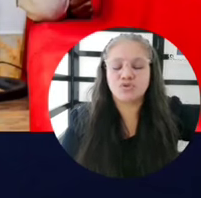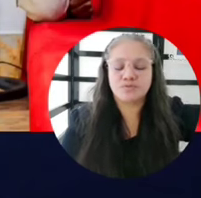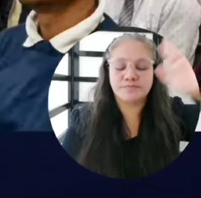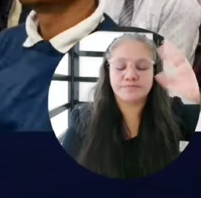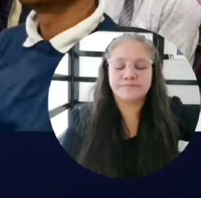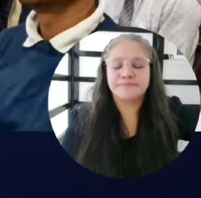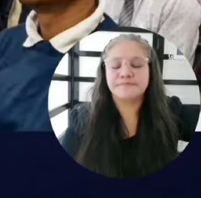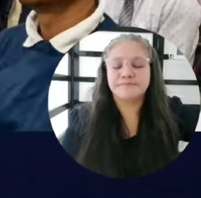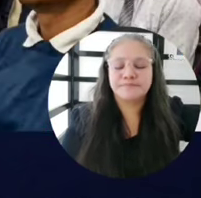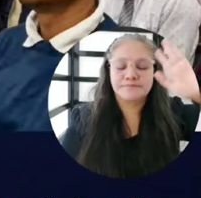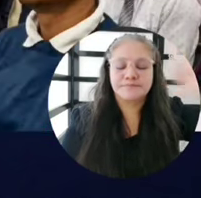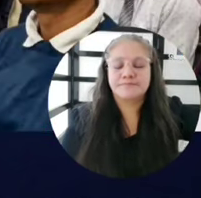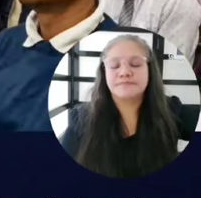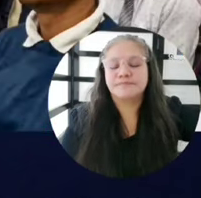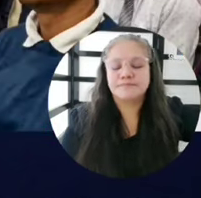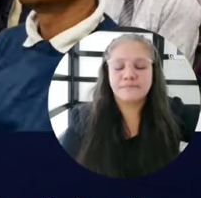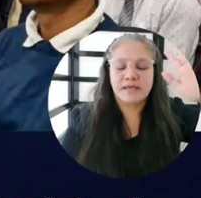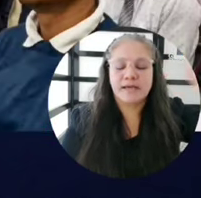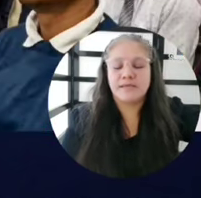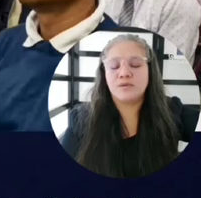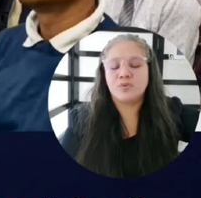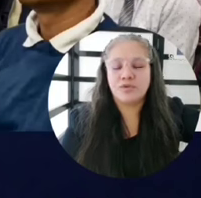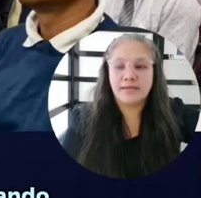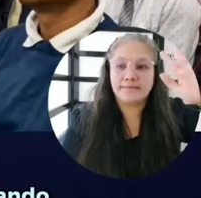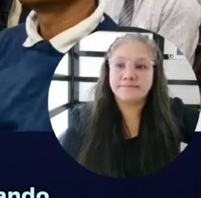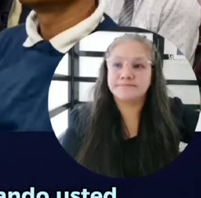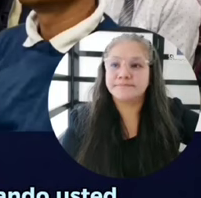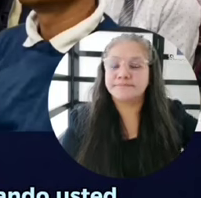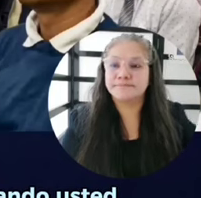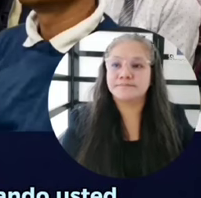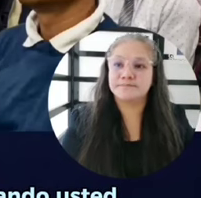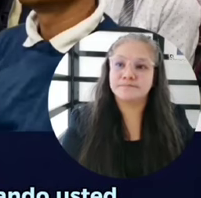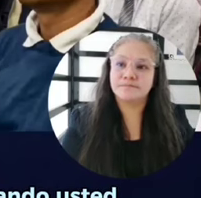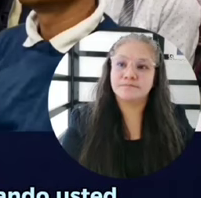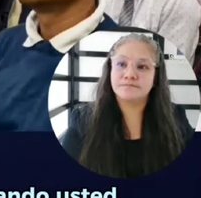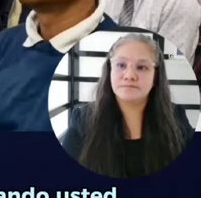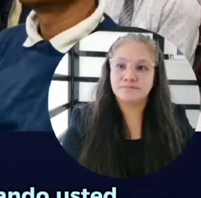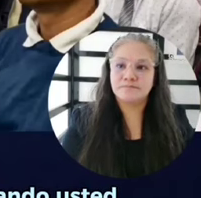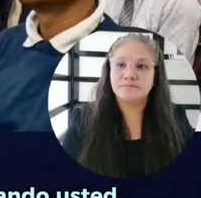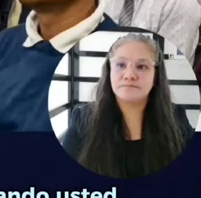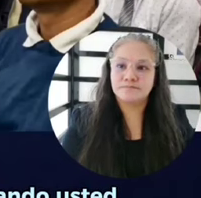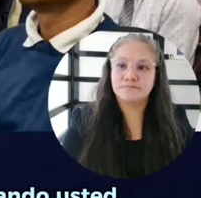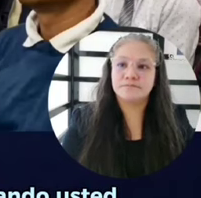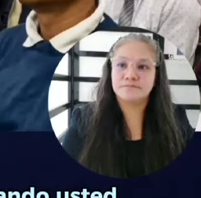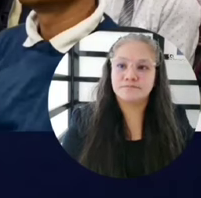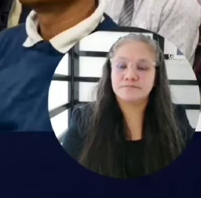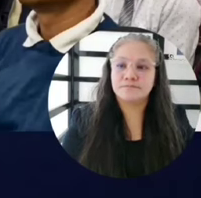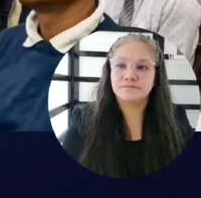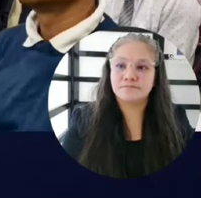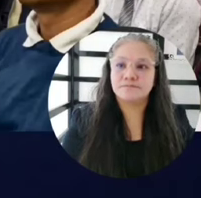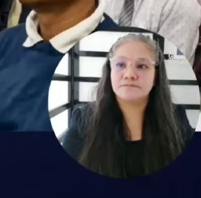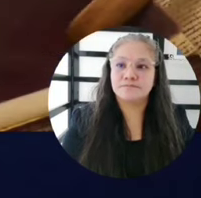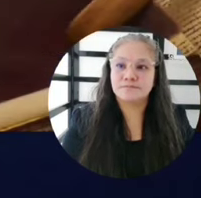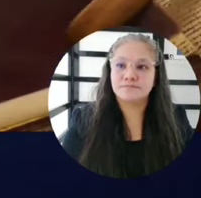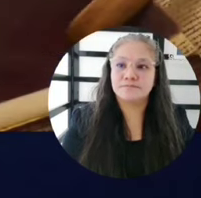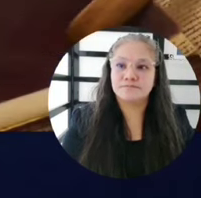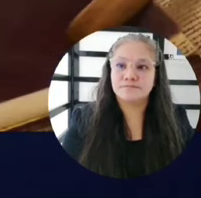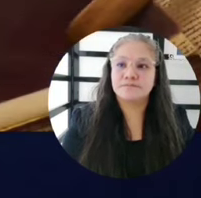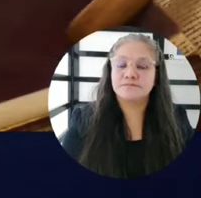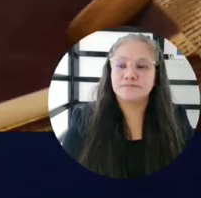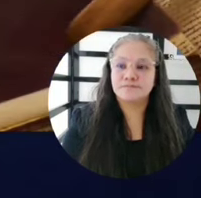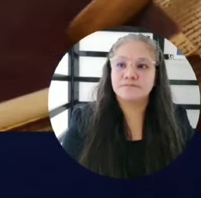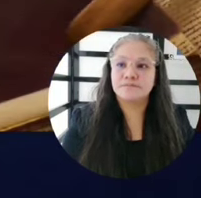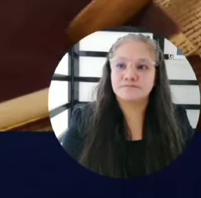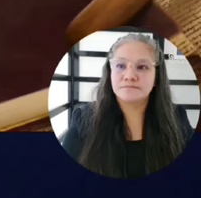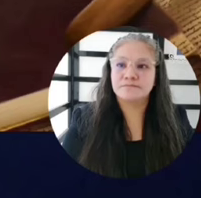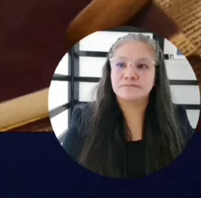gloria. Cuando usted oye la palabra, cuando usted la atesora, cuando usted descubre que está actuando inadecuadamente y correctamente, y ese